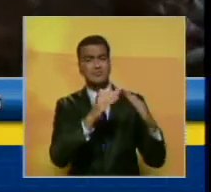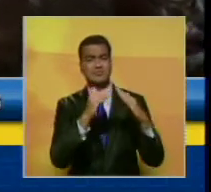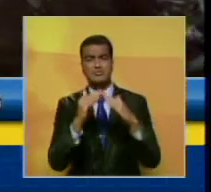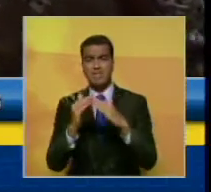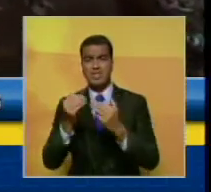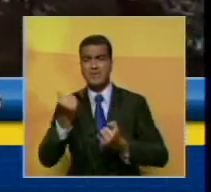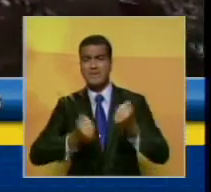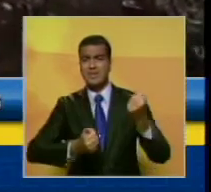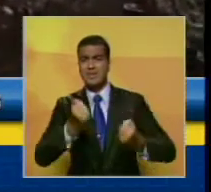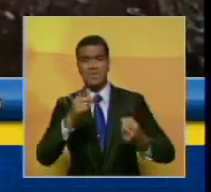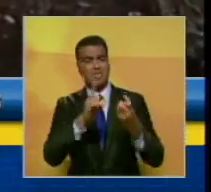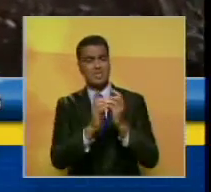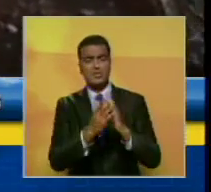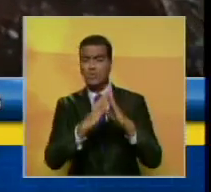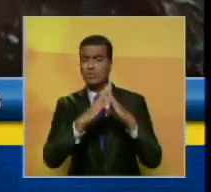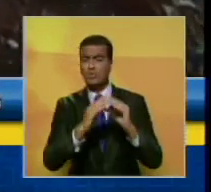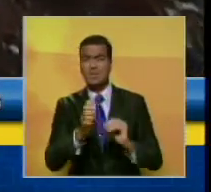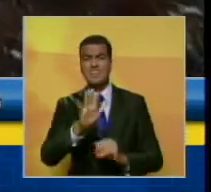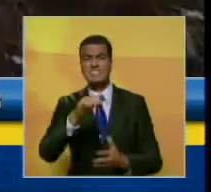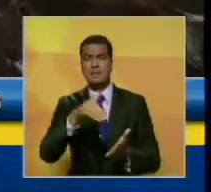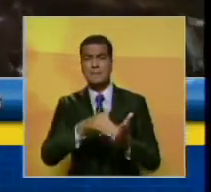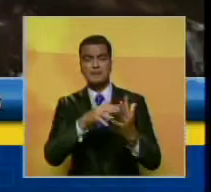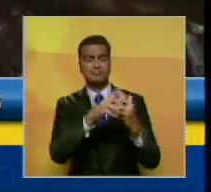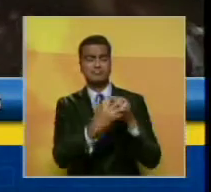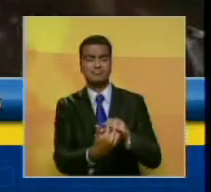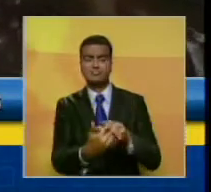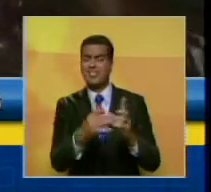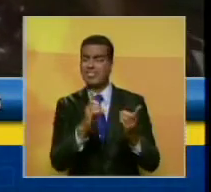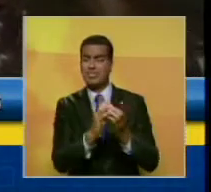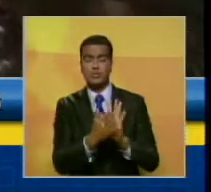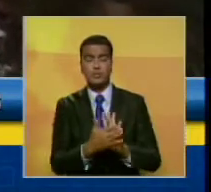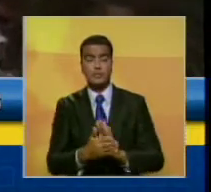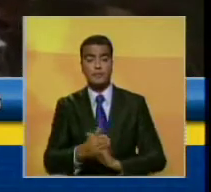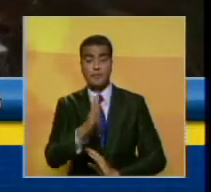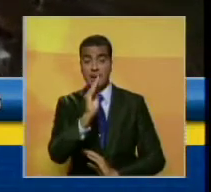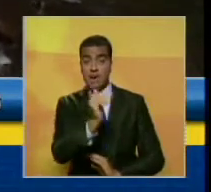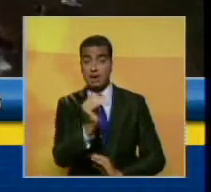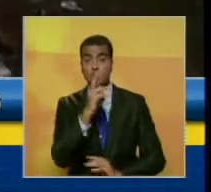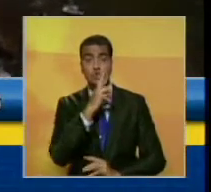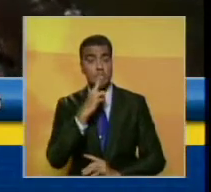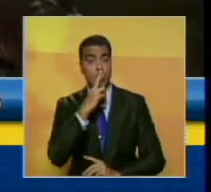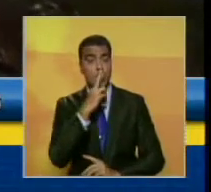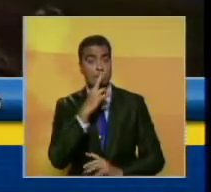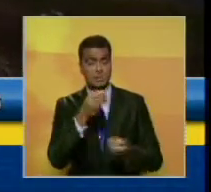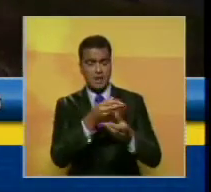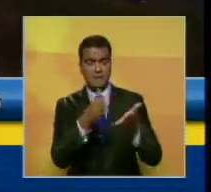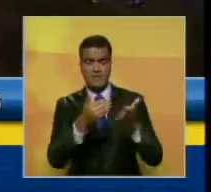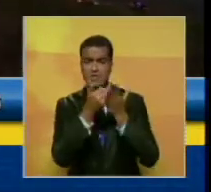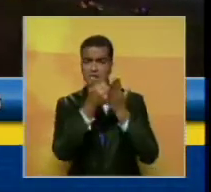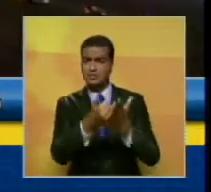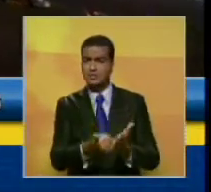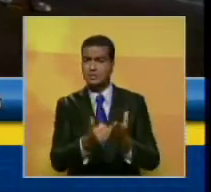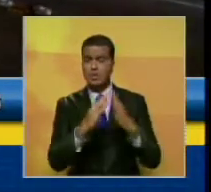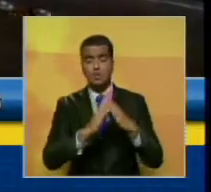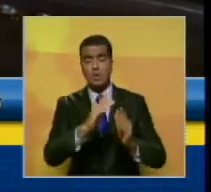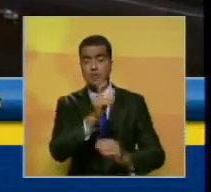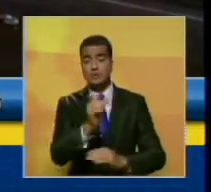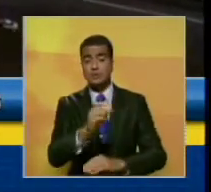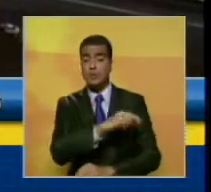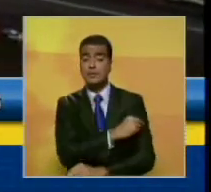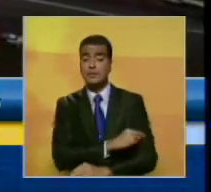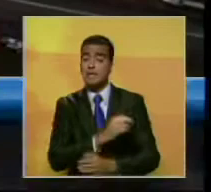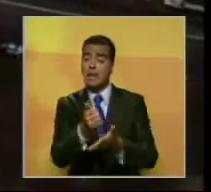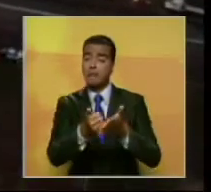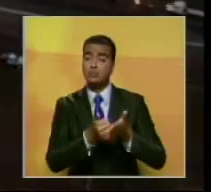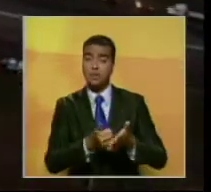vehículos. Unos 15.000 hogares se encuentran sin electricidad, mientras que la Cruz Roja mantiene abiertos refugios para aquellos residentes que